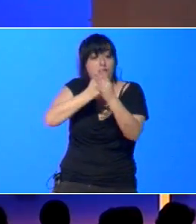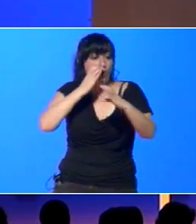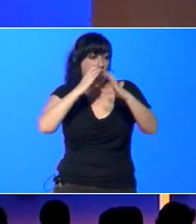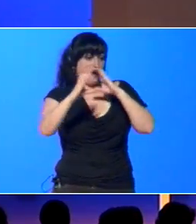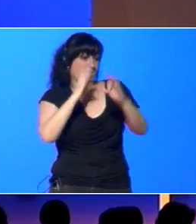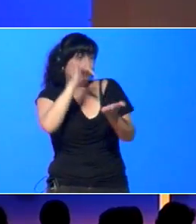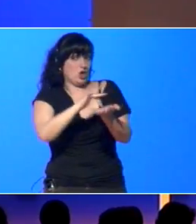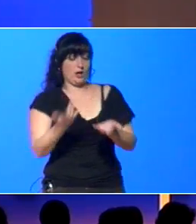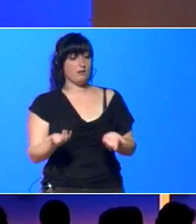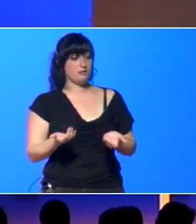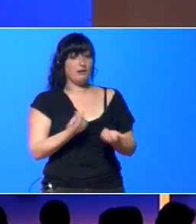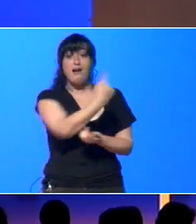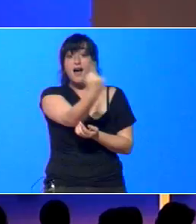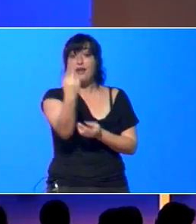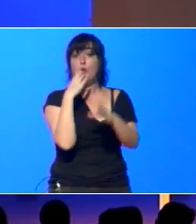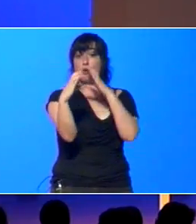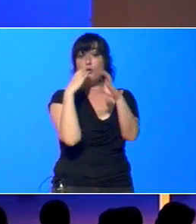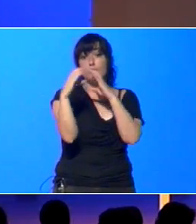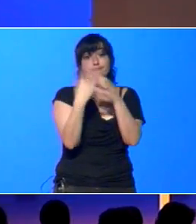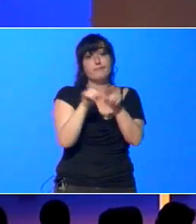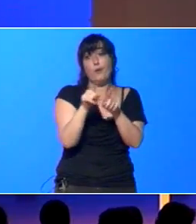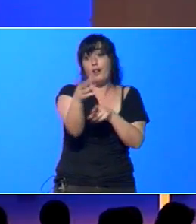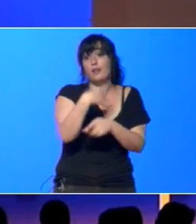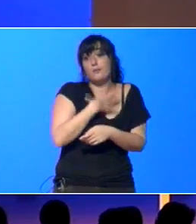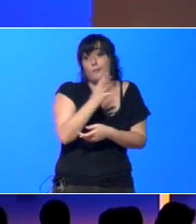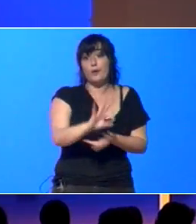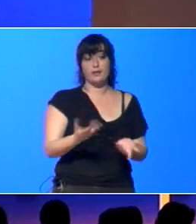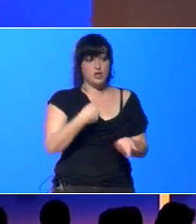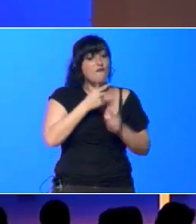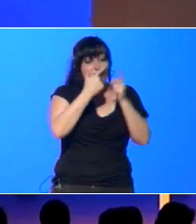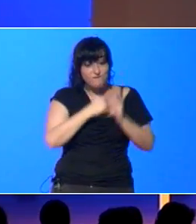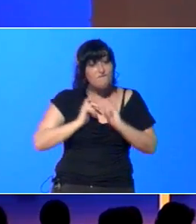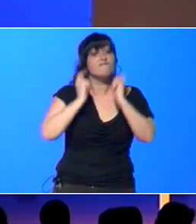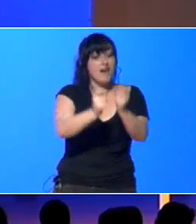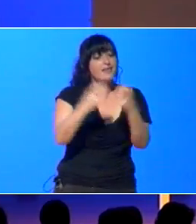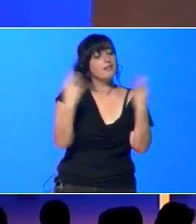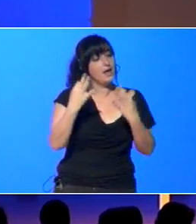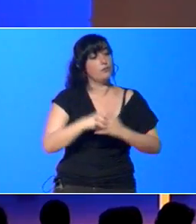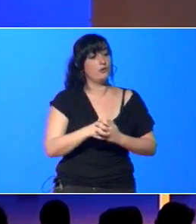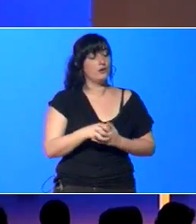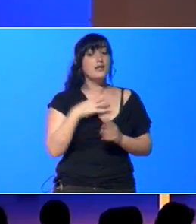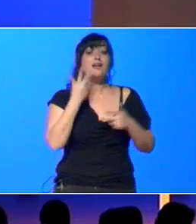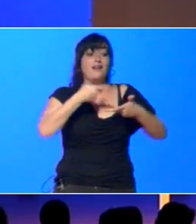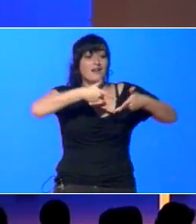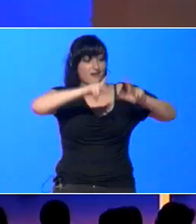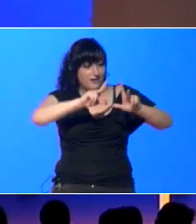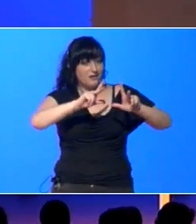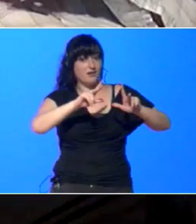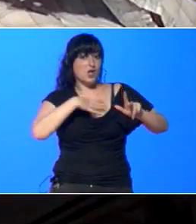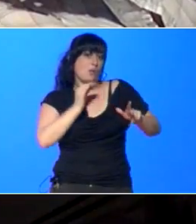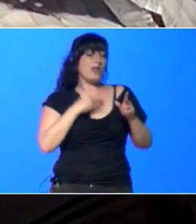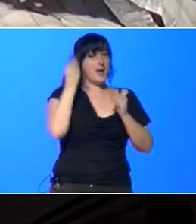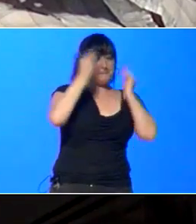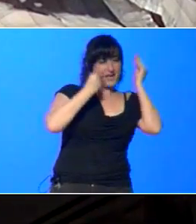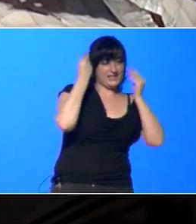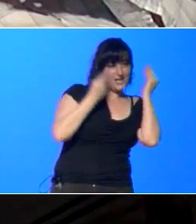se comunica como puede. Lo tengo que facilitar y tengo que permitir que se exprese a través de la acción, a través del pensamiento,